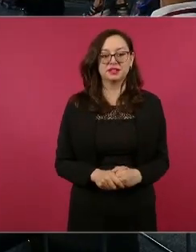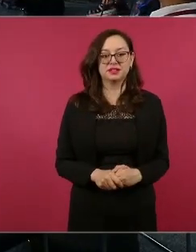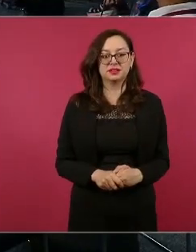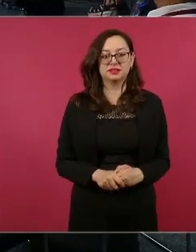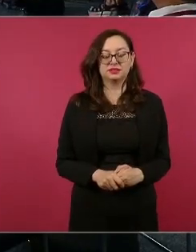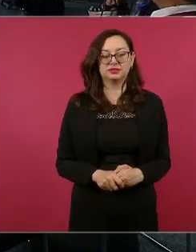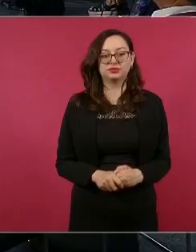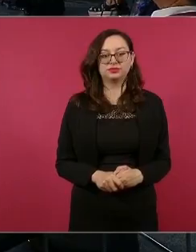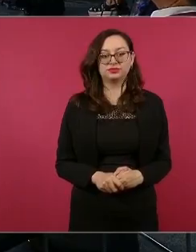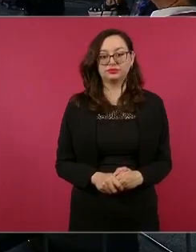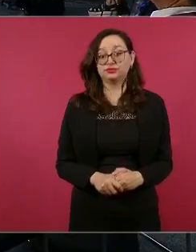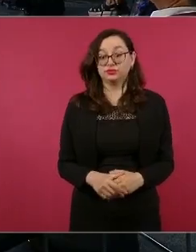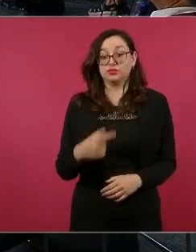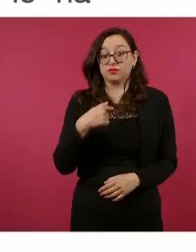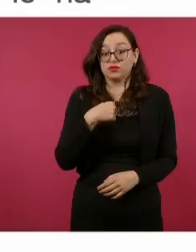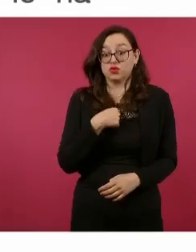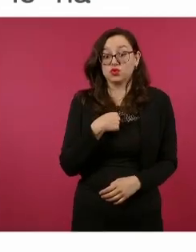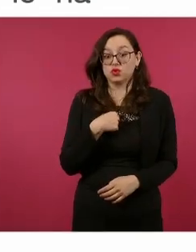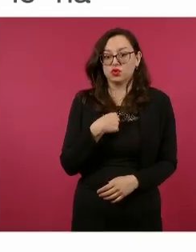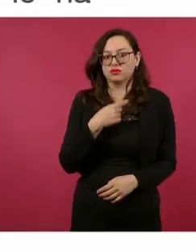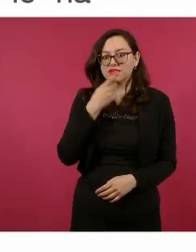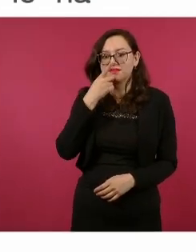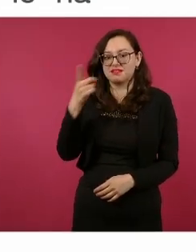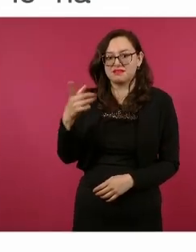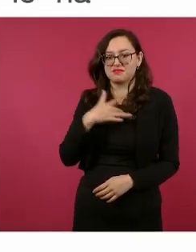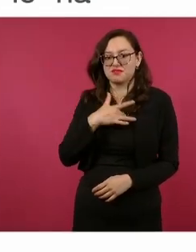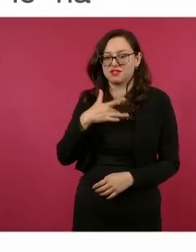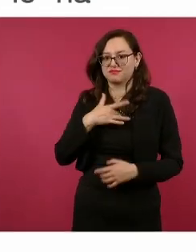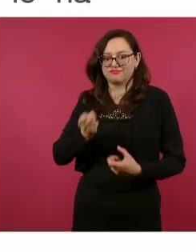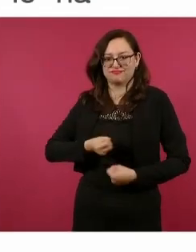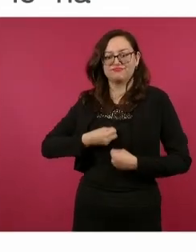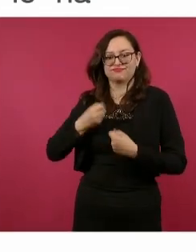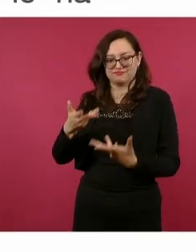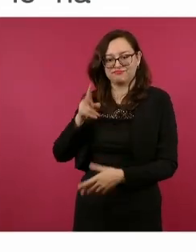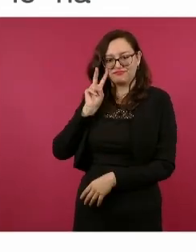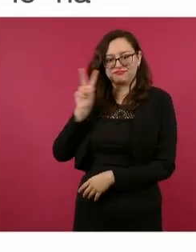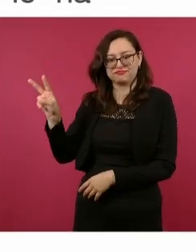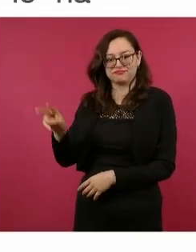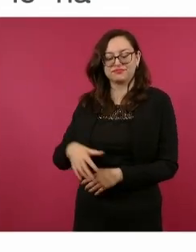Mire, esto me salió del corazón ese día. Todo me sale del corazón.